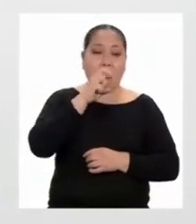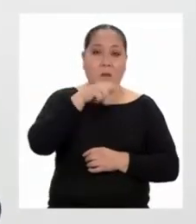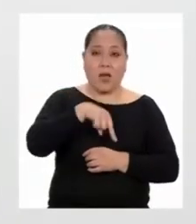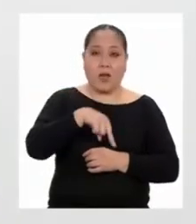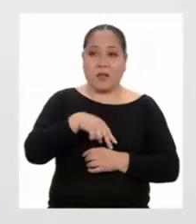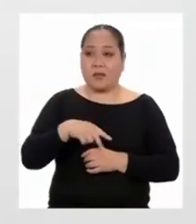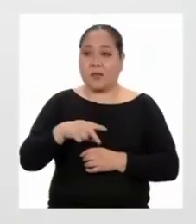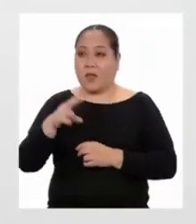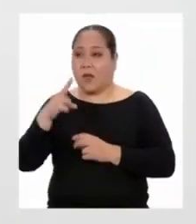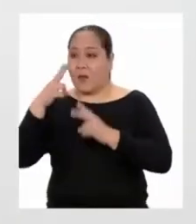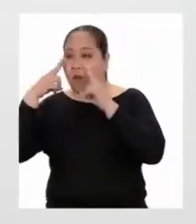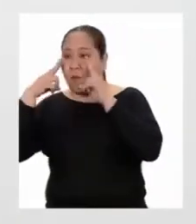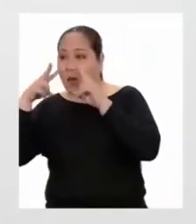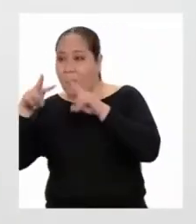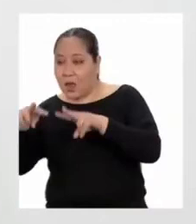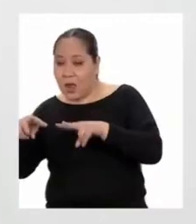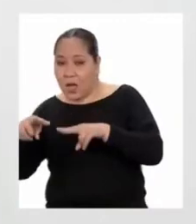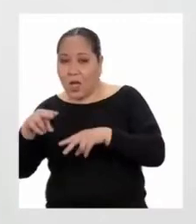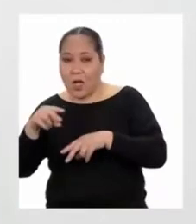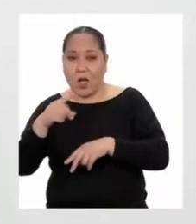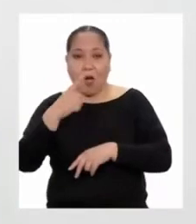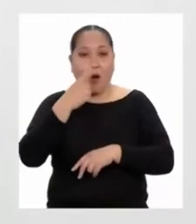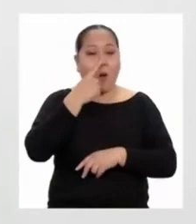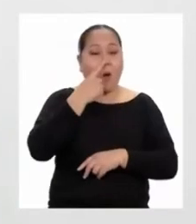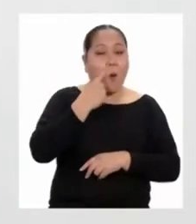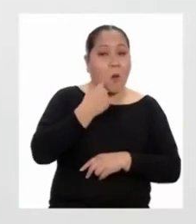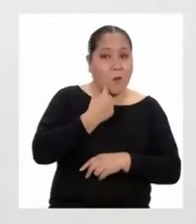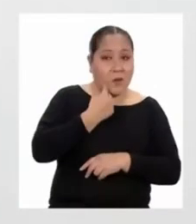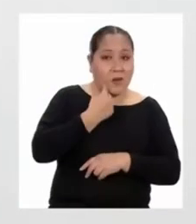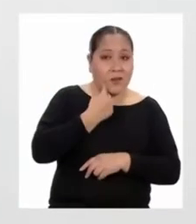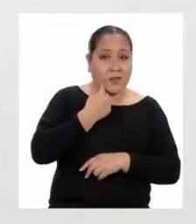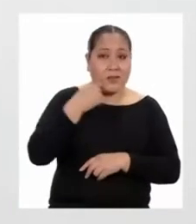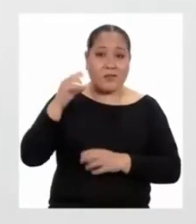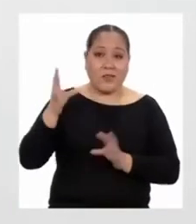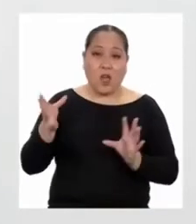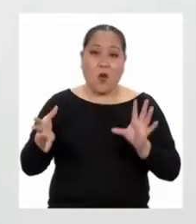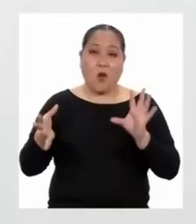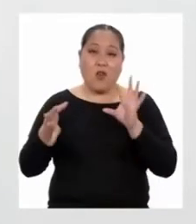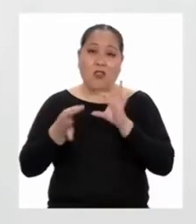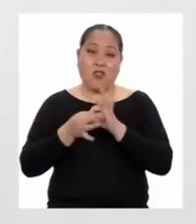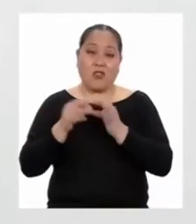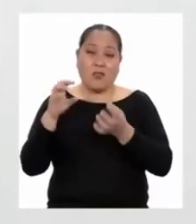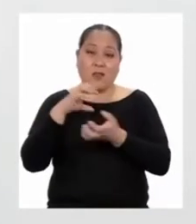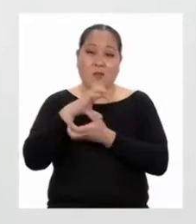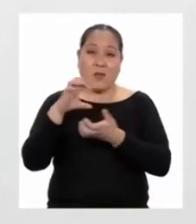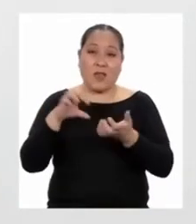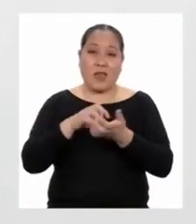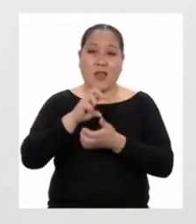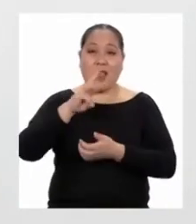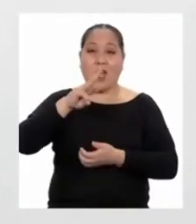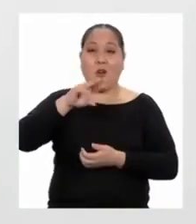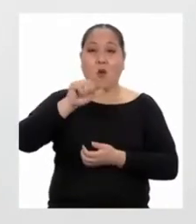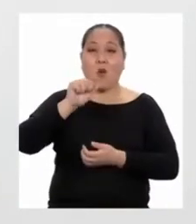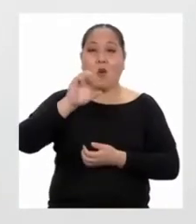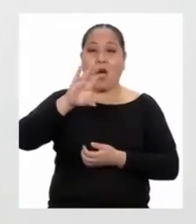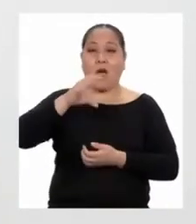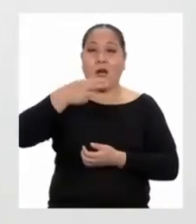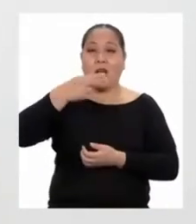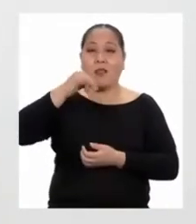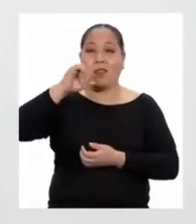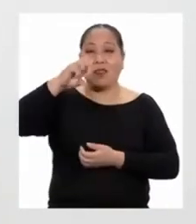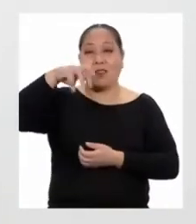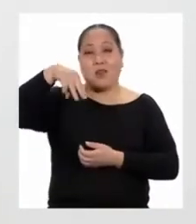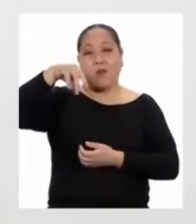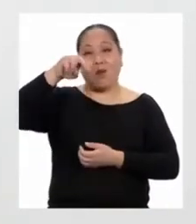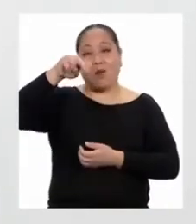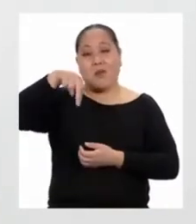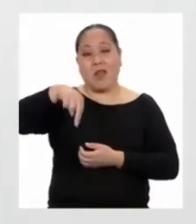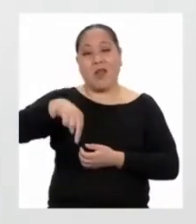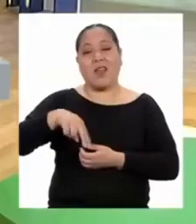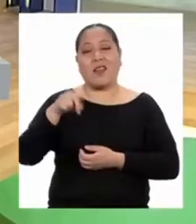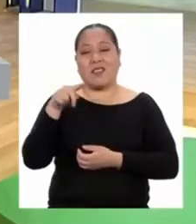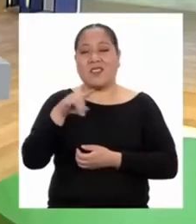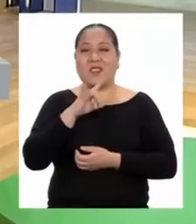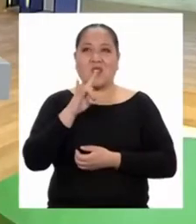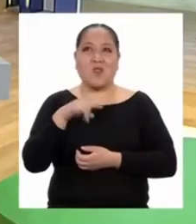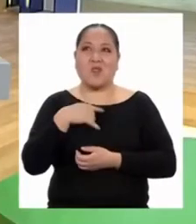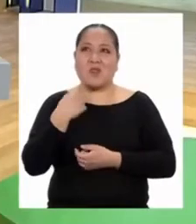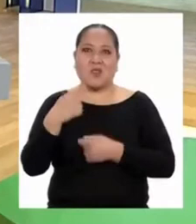mirar y hombre, respectivamente. Es una palabra muy usada en el lenguaje